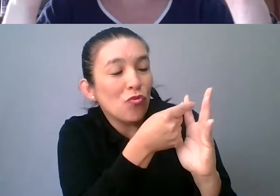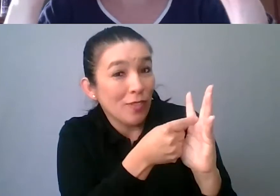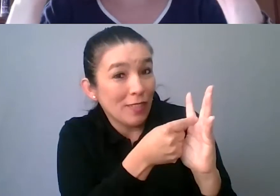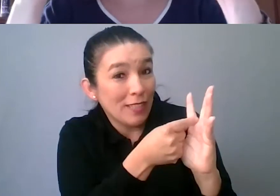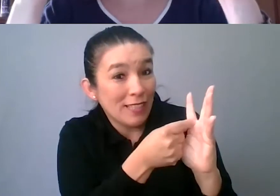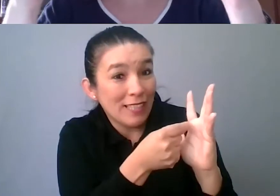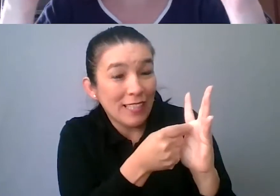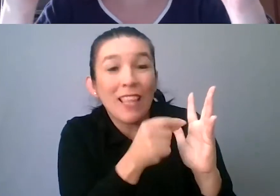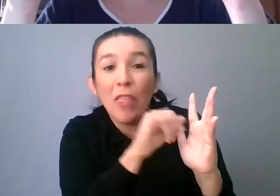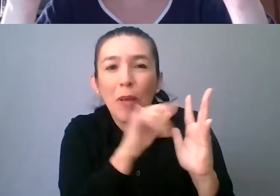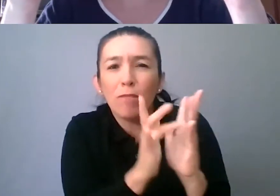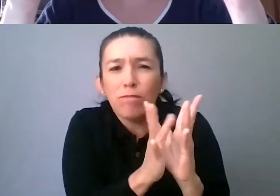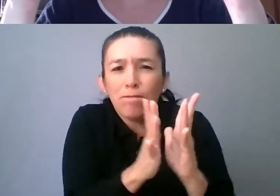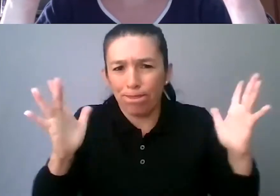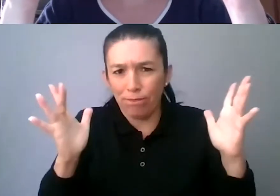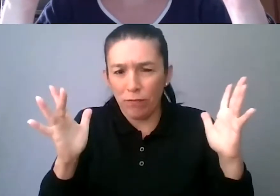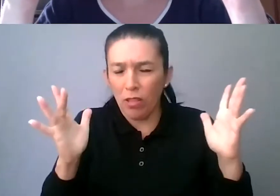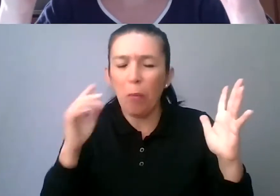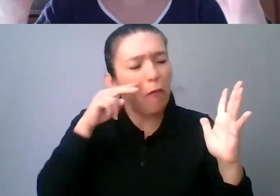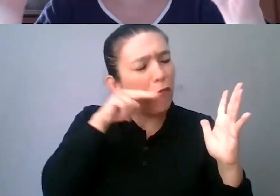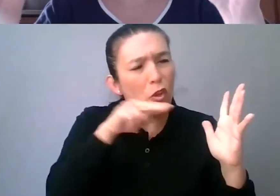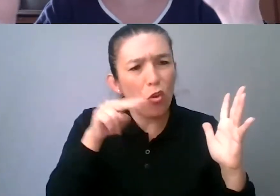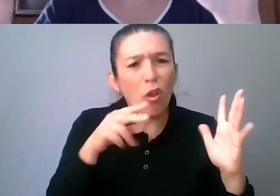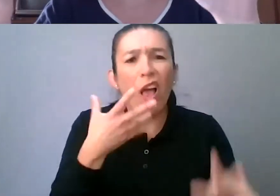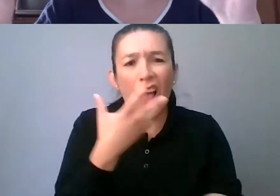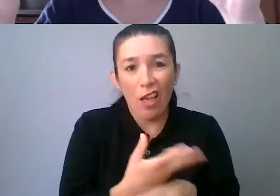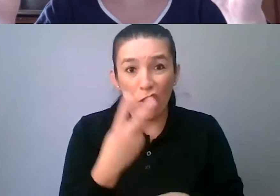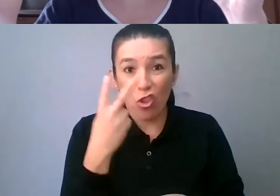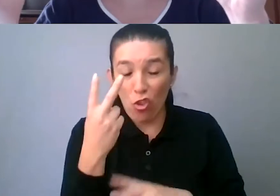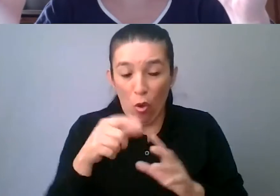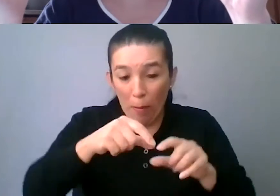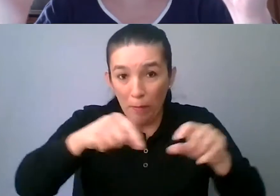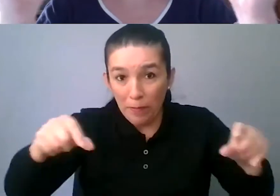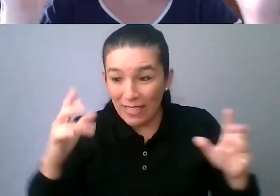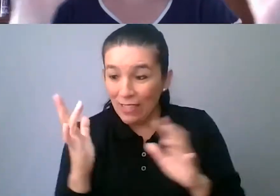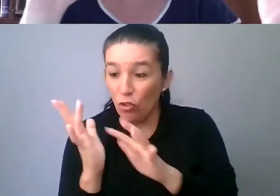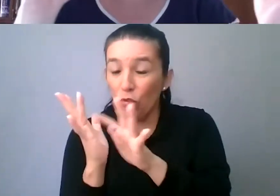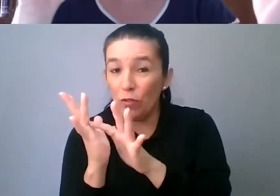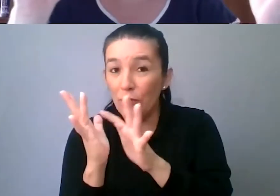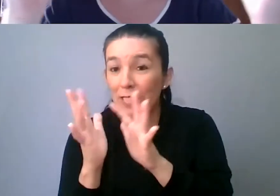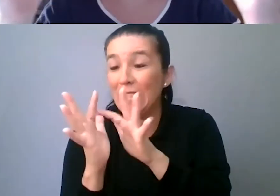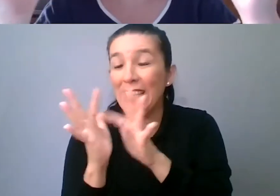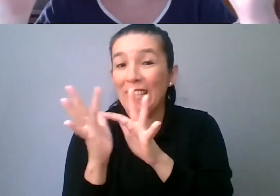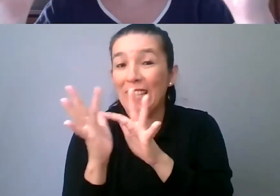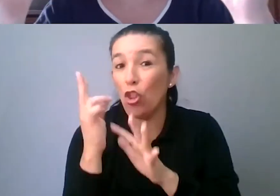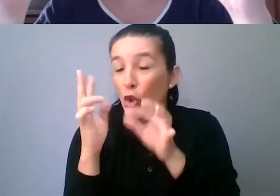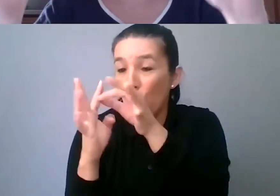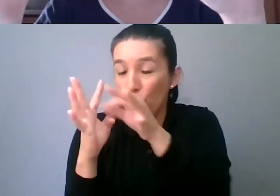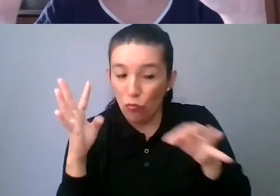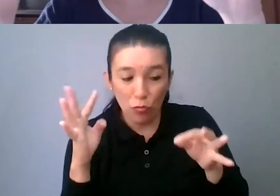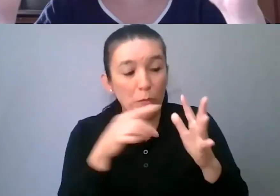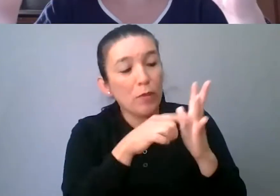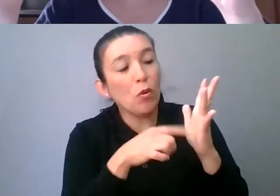índice. Estiro y verifico. Tengo dos líneas en los índices y una en los